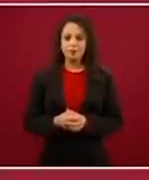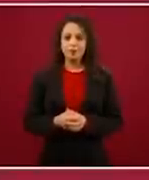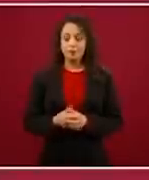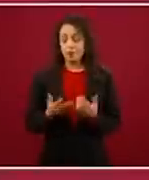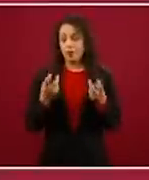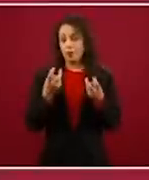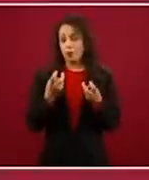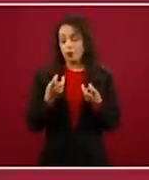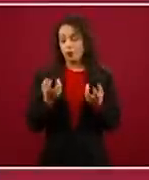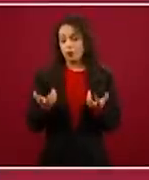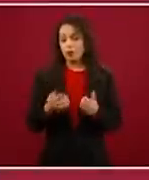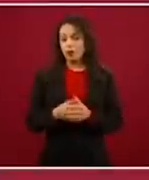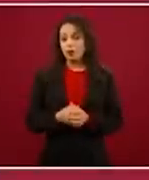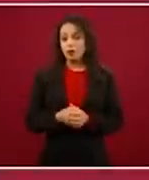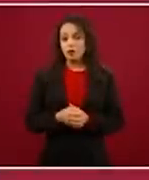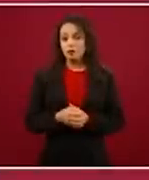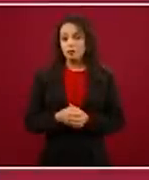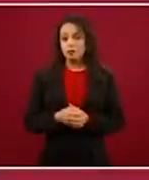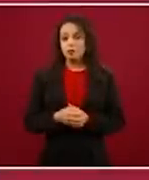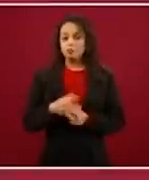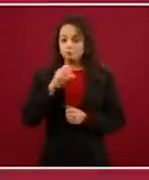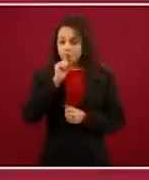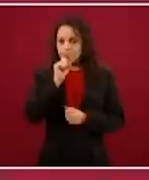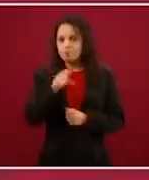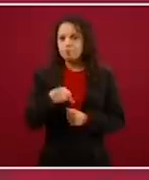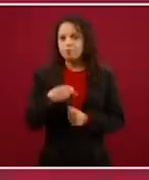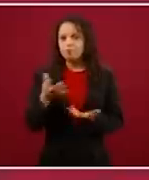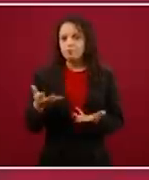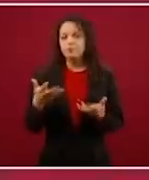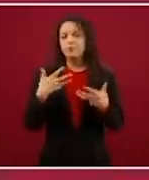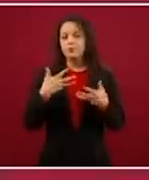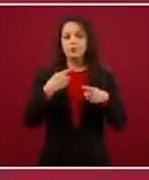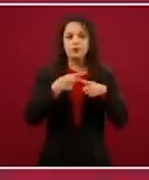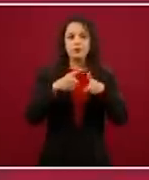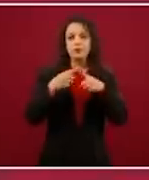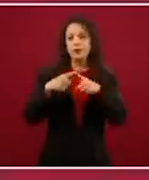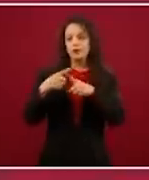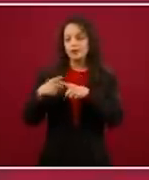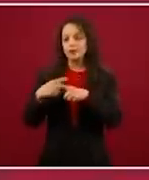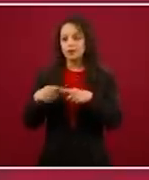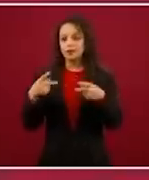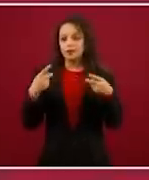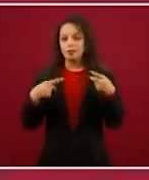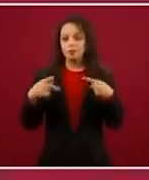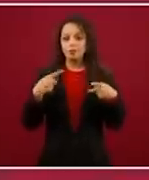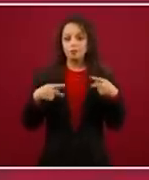por eso también hay muchas reacciones,